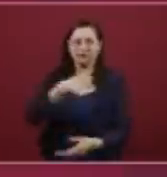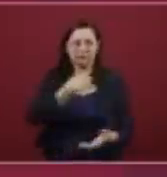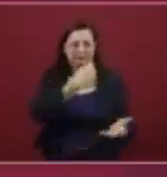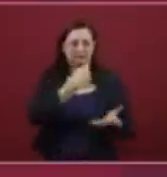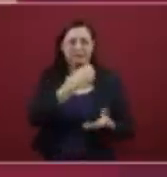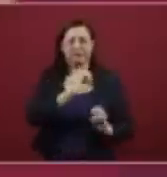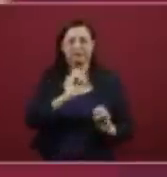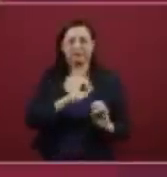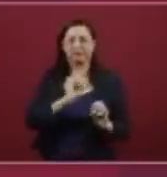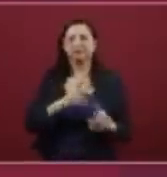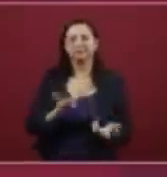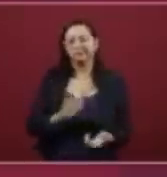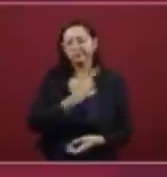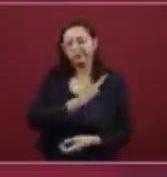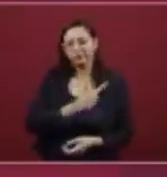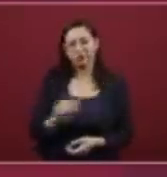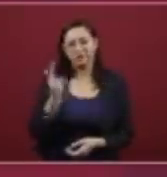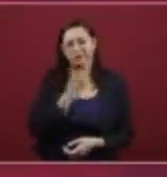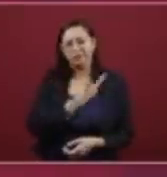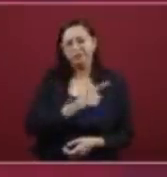pero ya